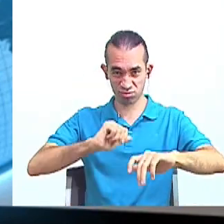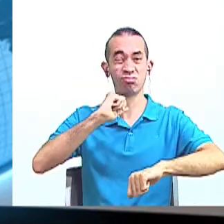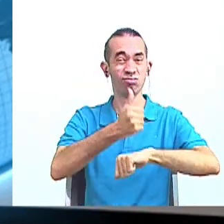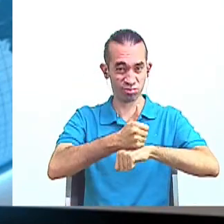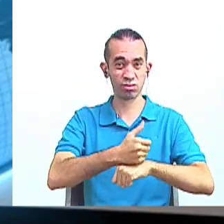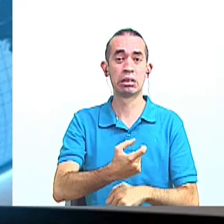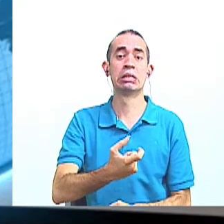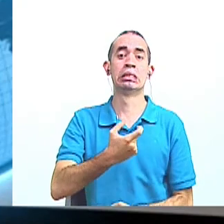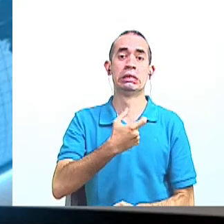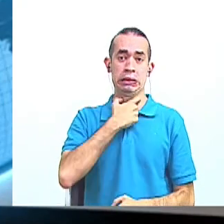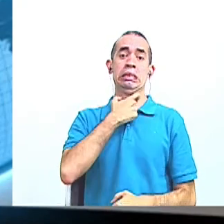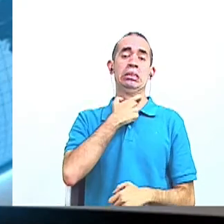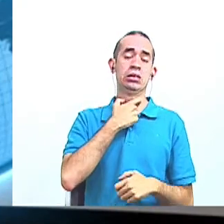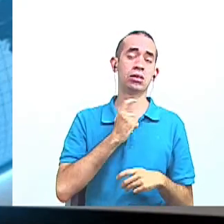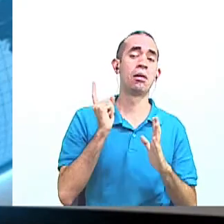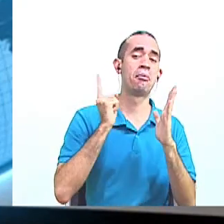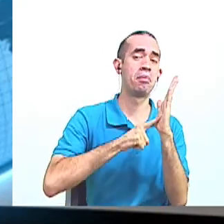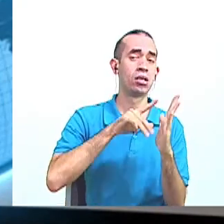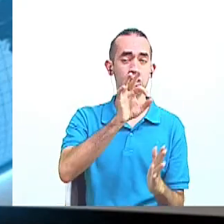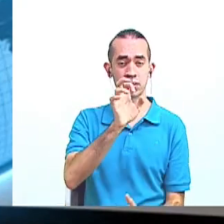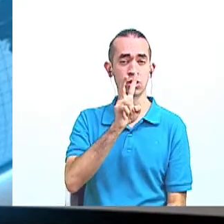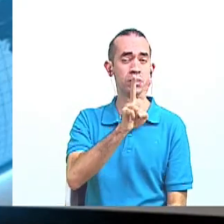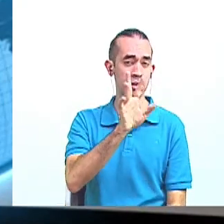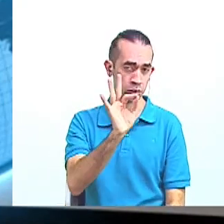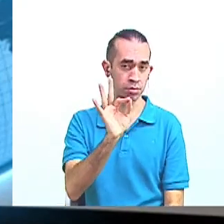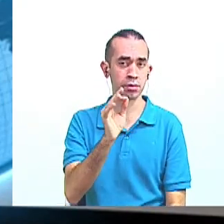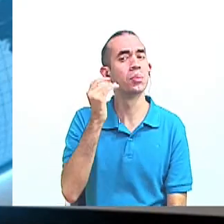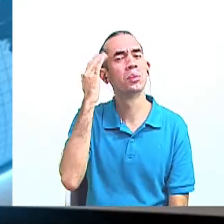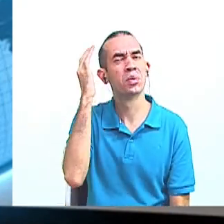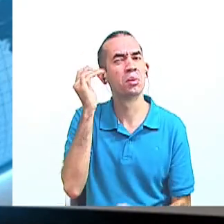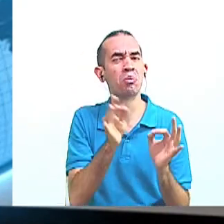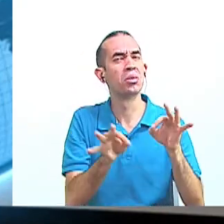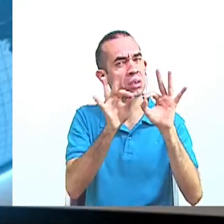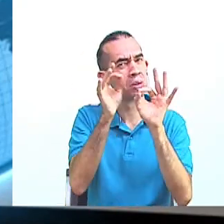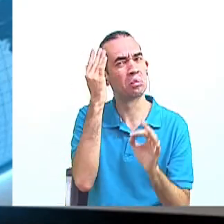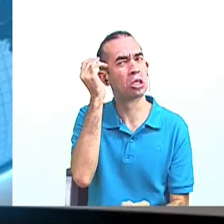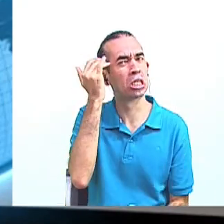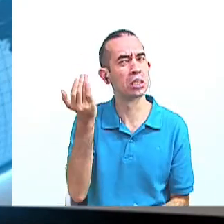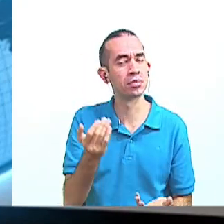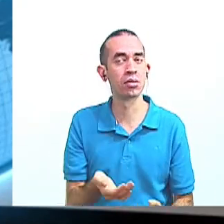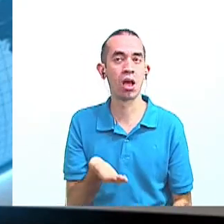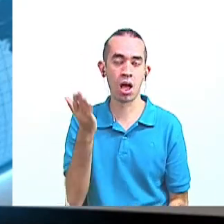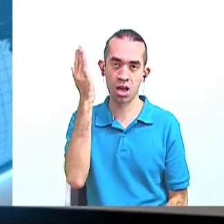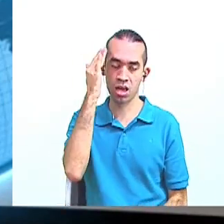la crisis de 1929. ¿Por qué esto es importante? Bueno, porque los